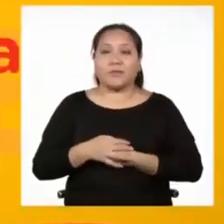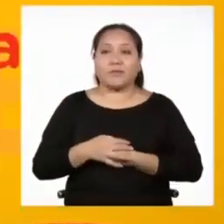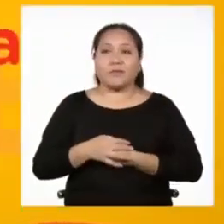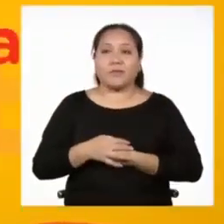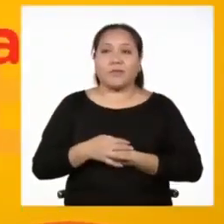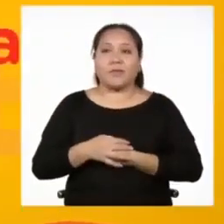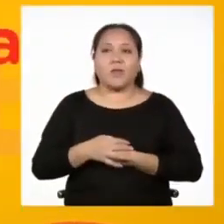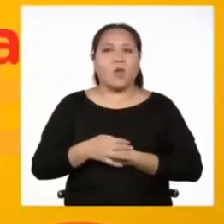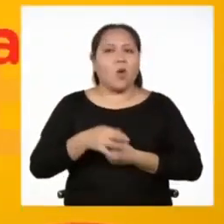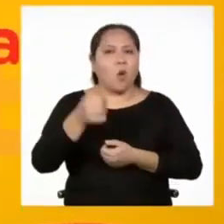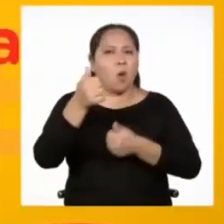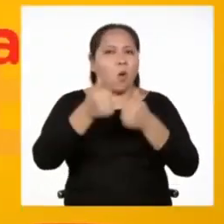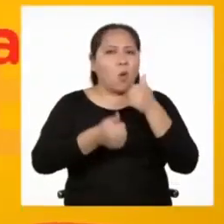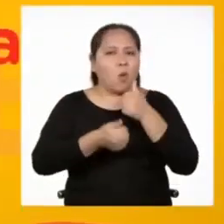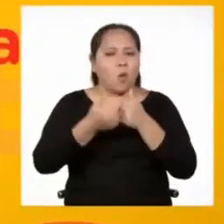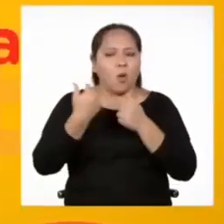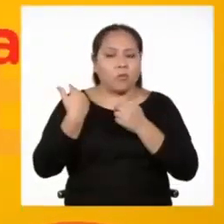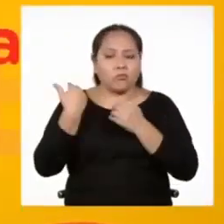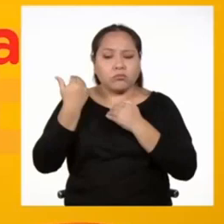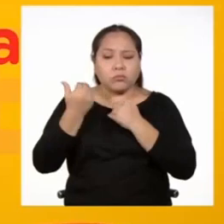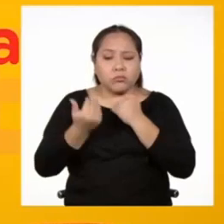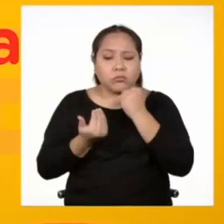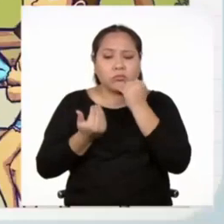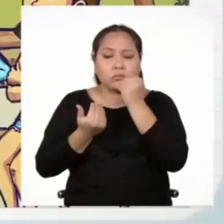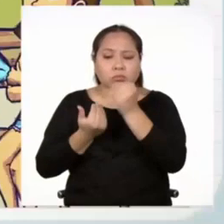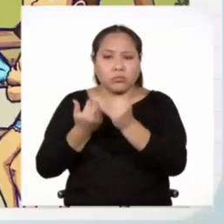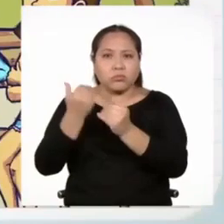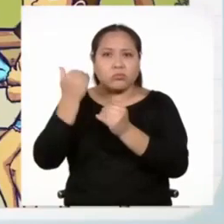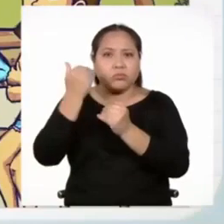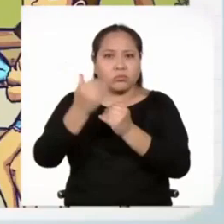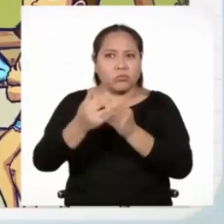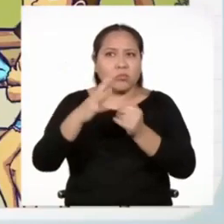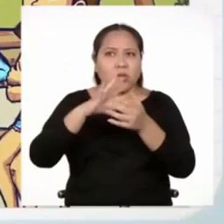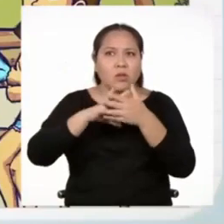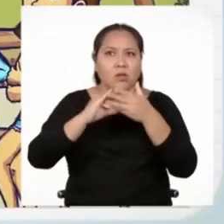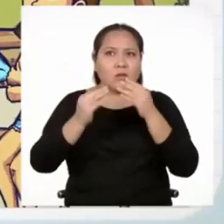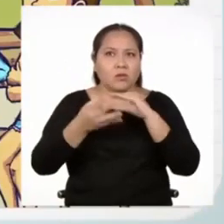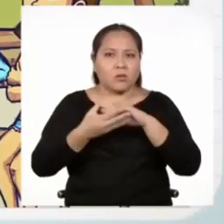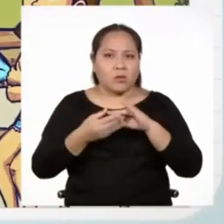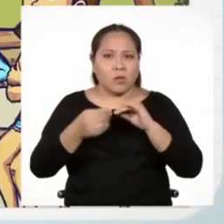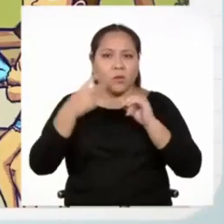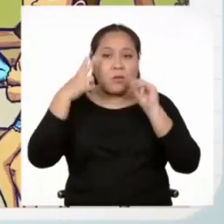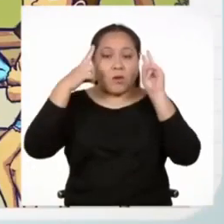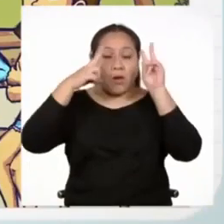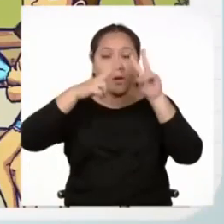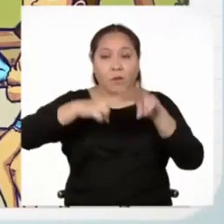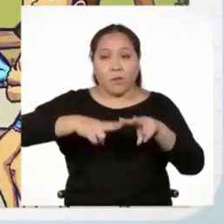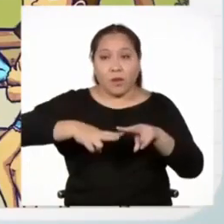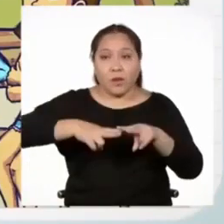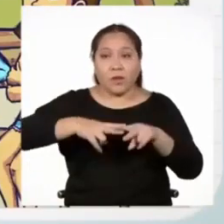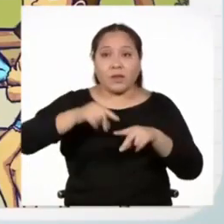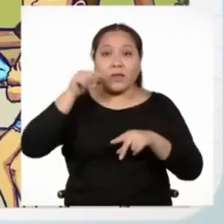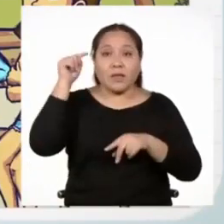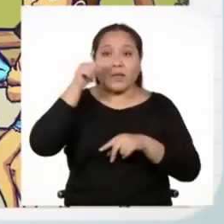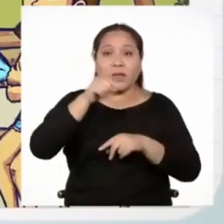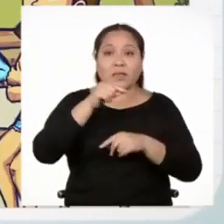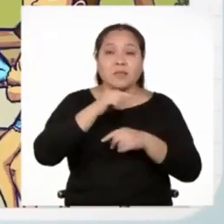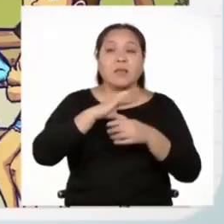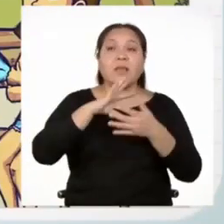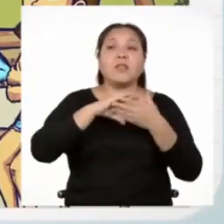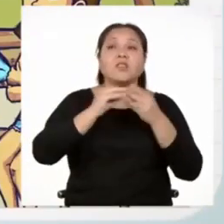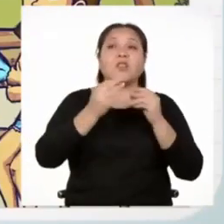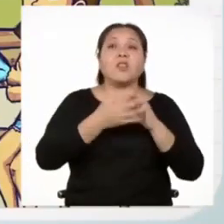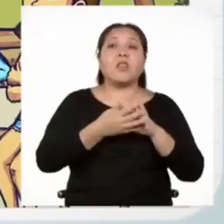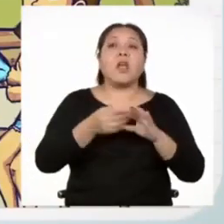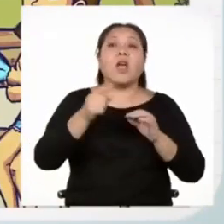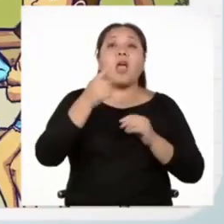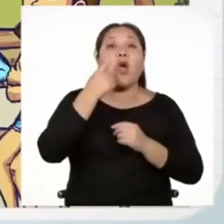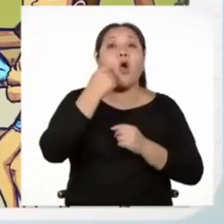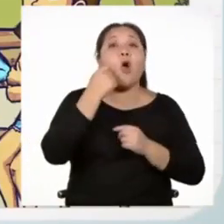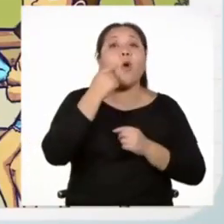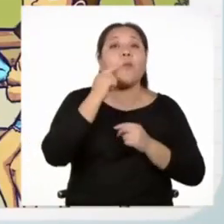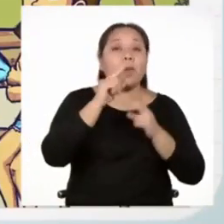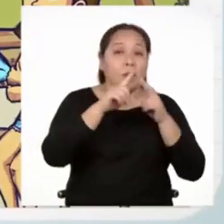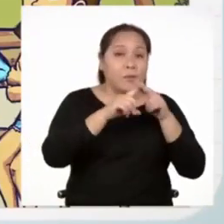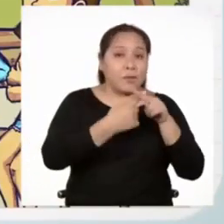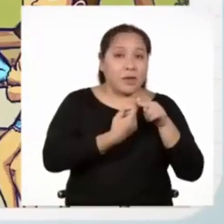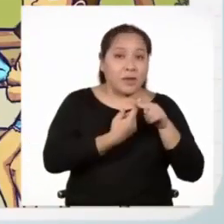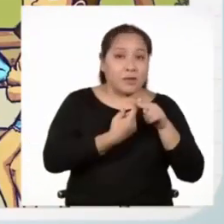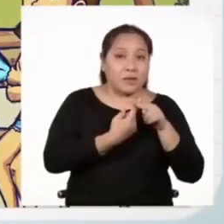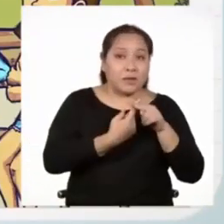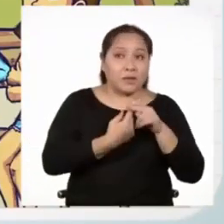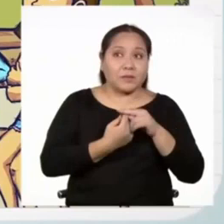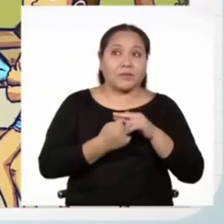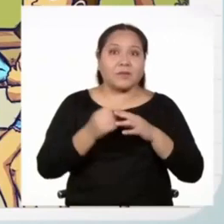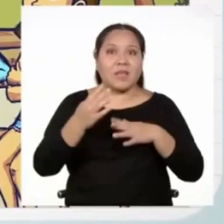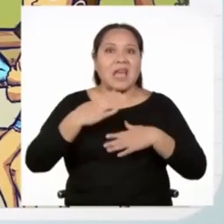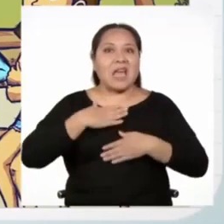¿Cuál es la secuencia narrativa? Podemos notar que en esta tira cómica, el joven inicia el diálogo, pues se